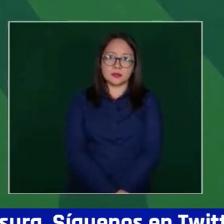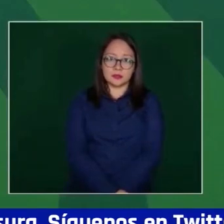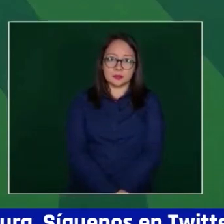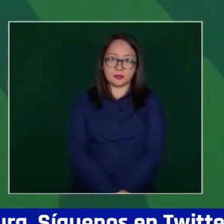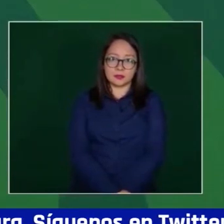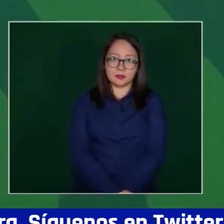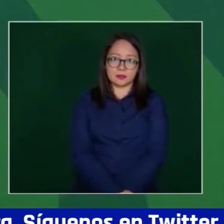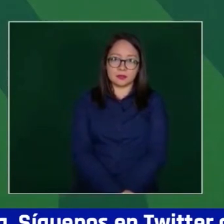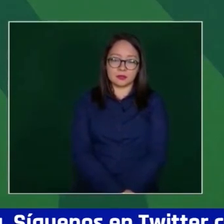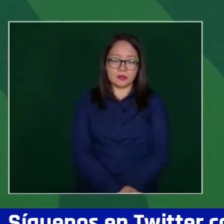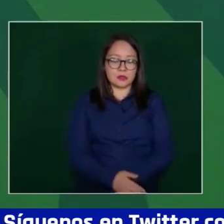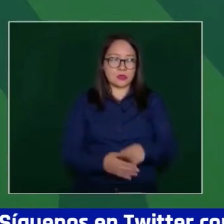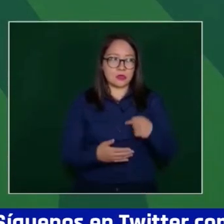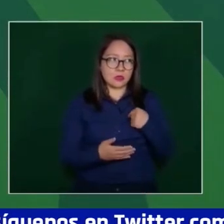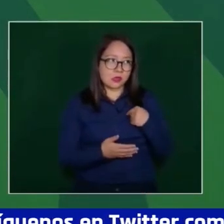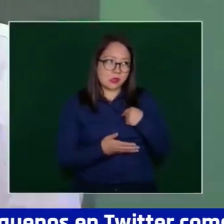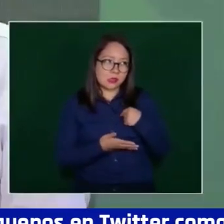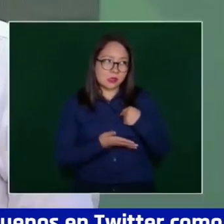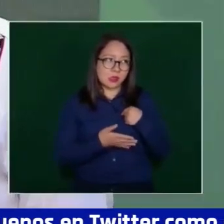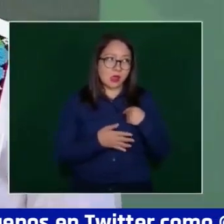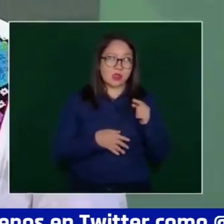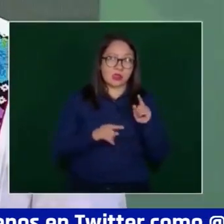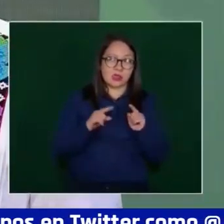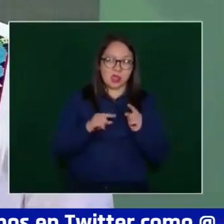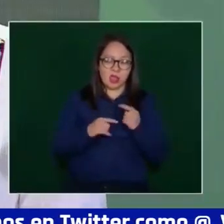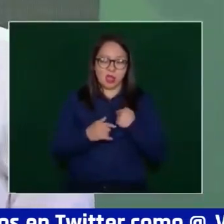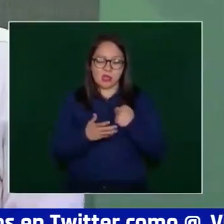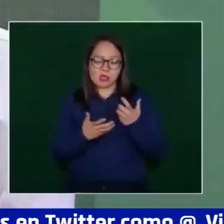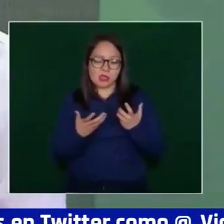de él dependiera, quemaría